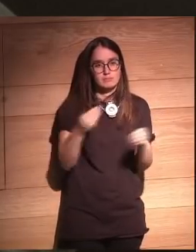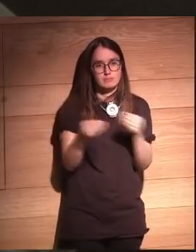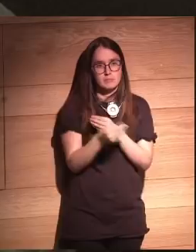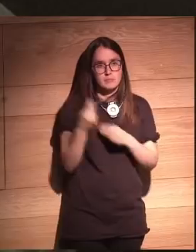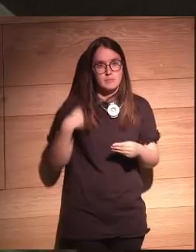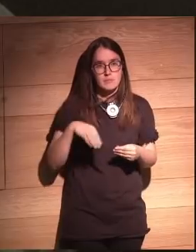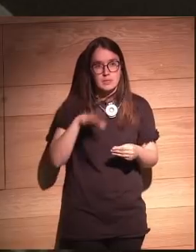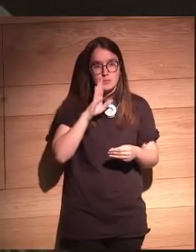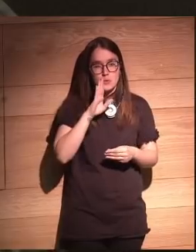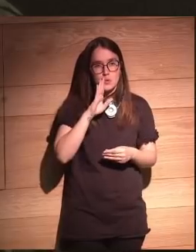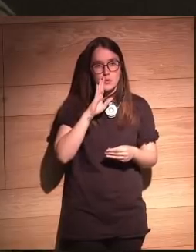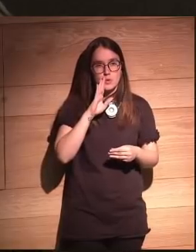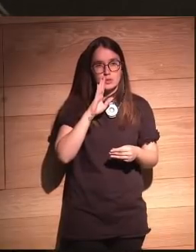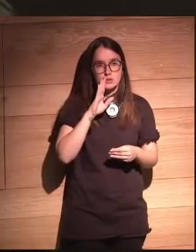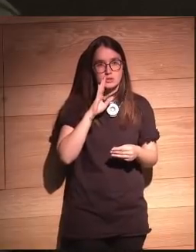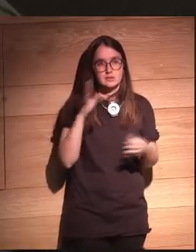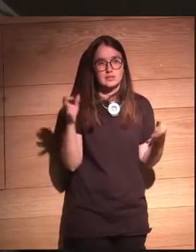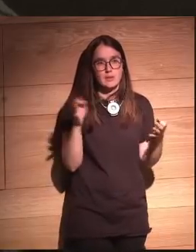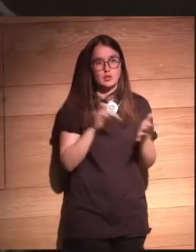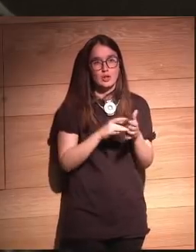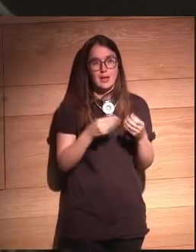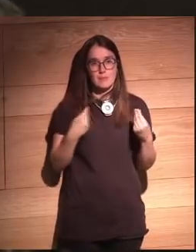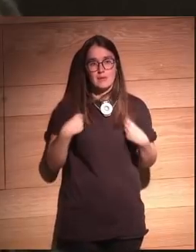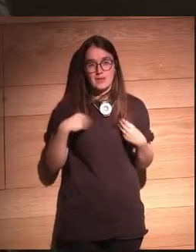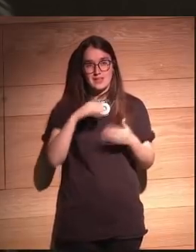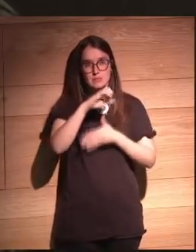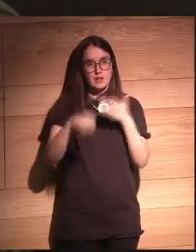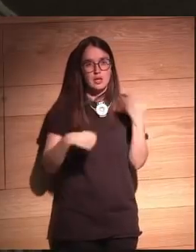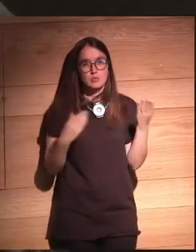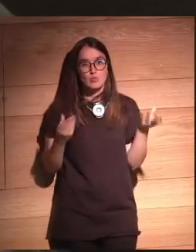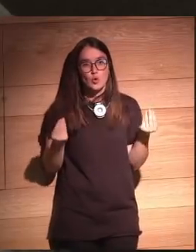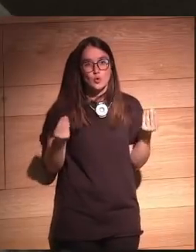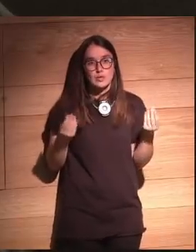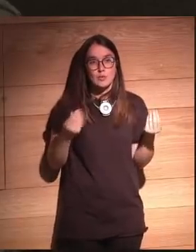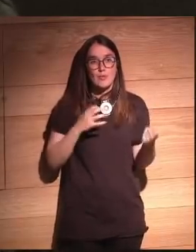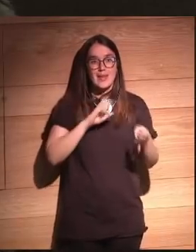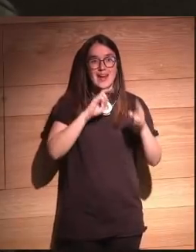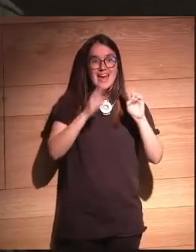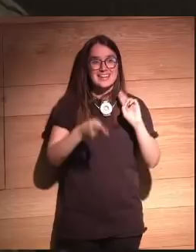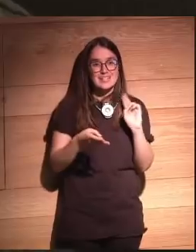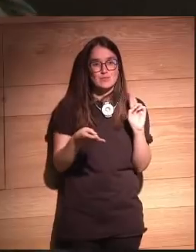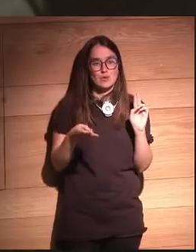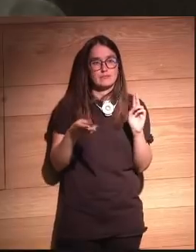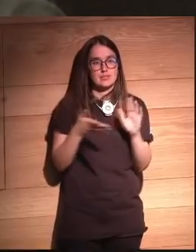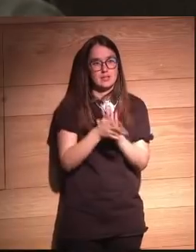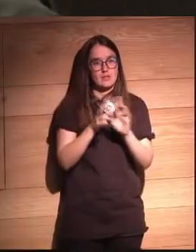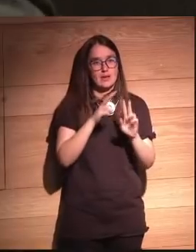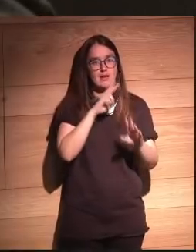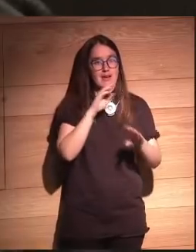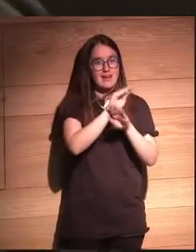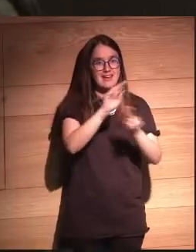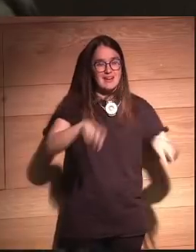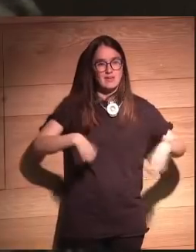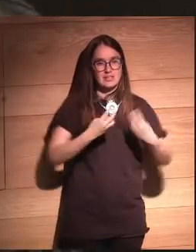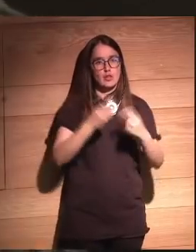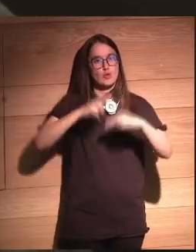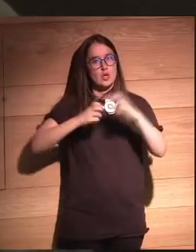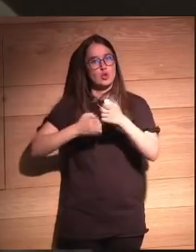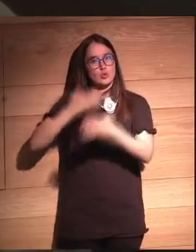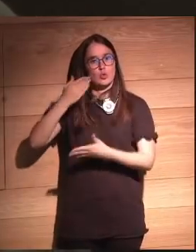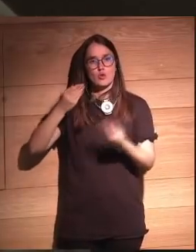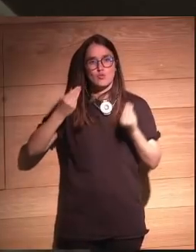panel, con el hecho de que tenemos un montón de viviendas vacías. Quizá la respuesta sea la rehabilitación más que la construcción, la